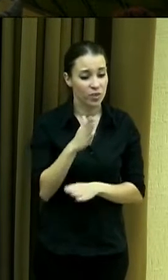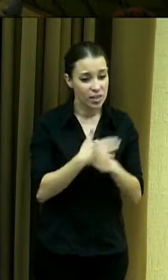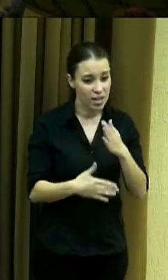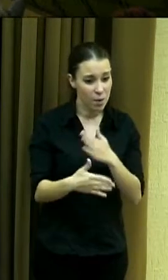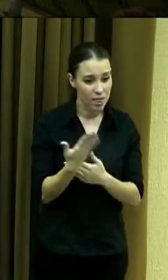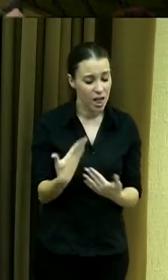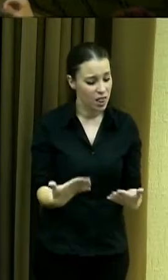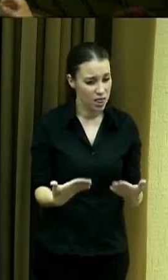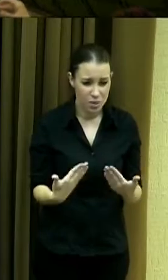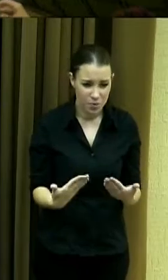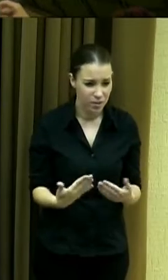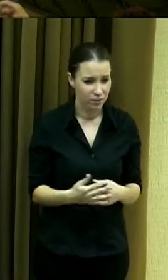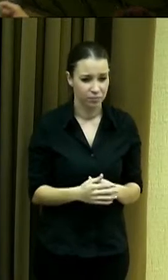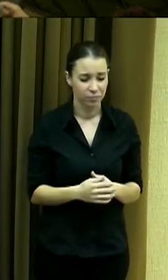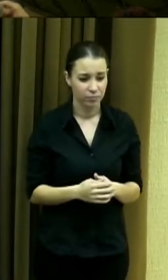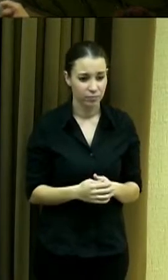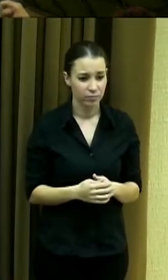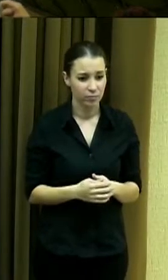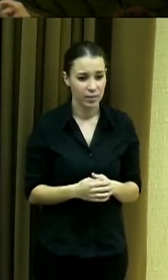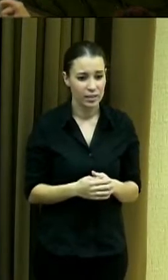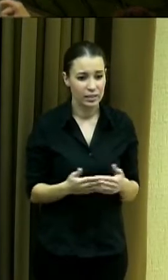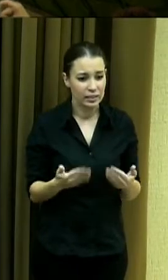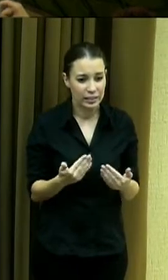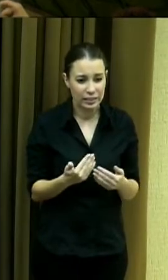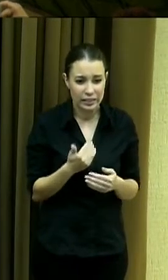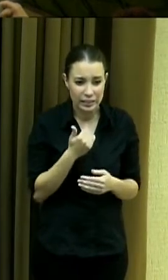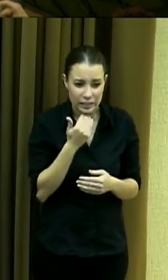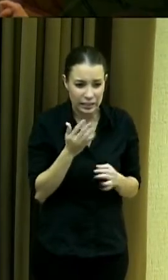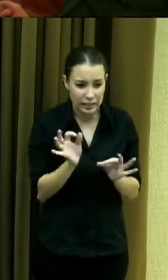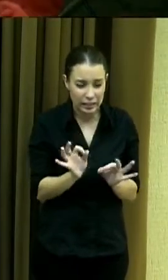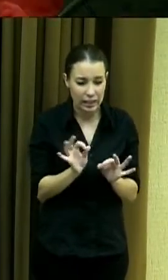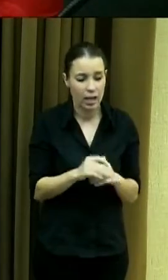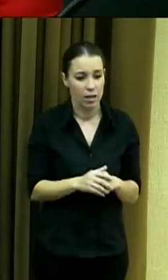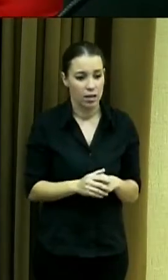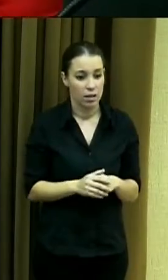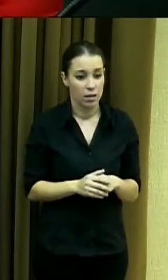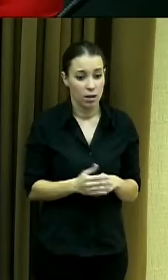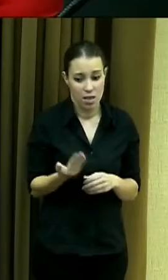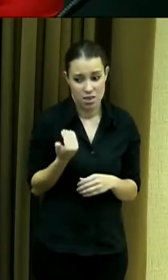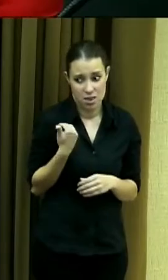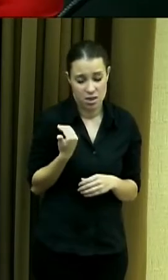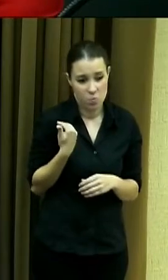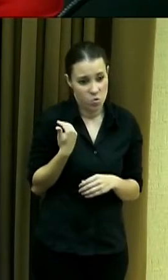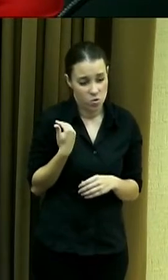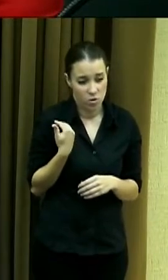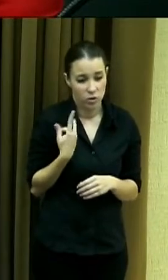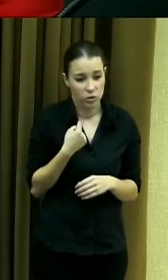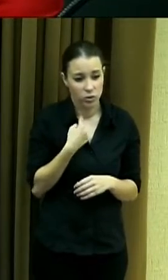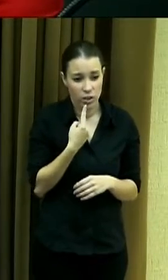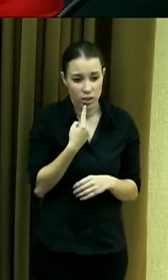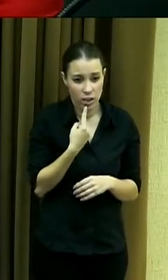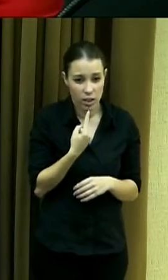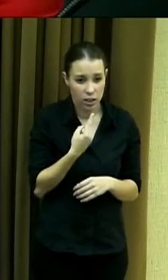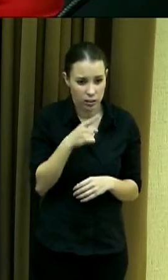muy leve es todavía escaso. Hace pocos años yo les decía, no, pero muy